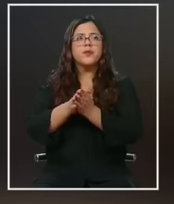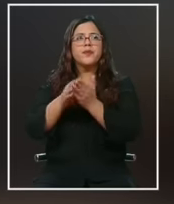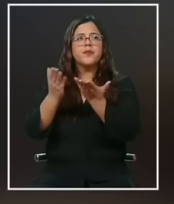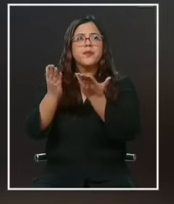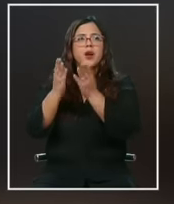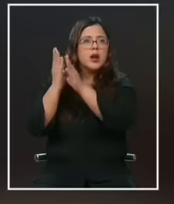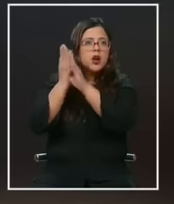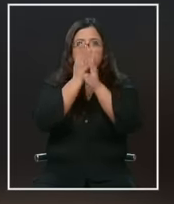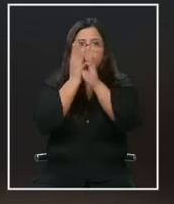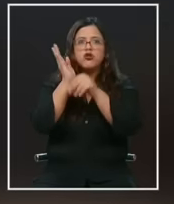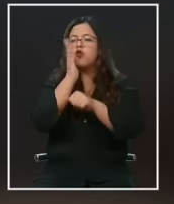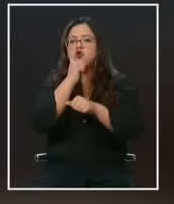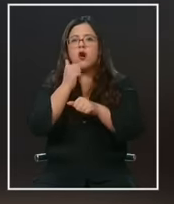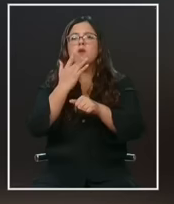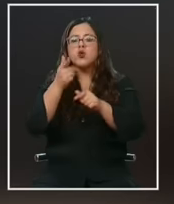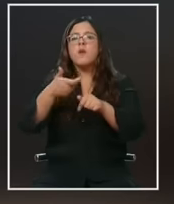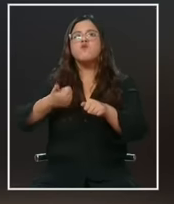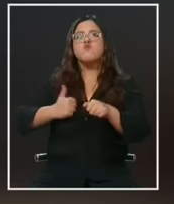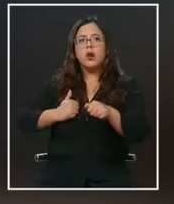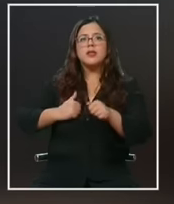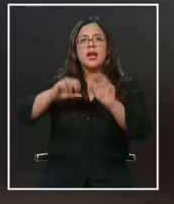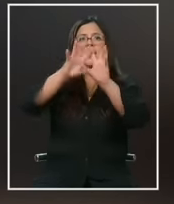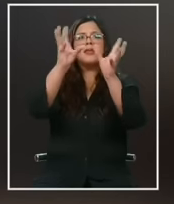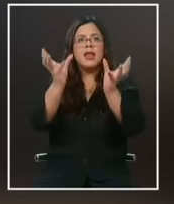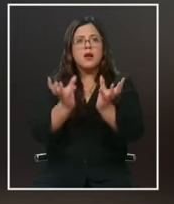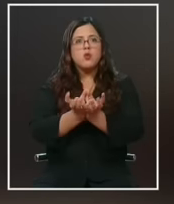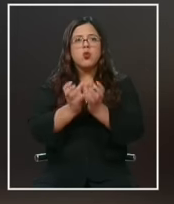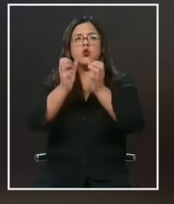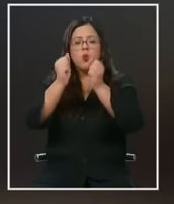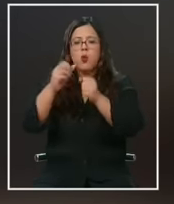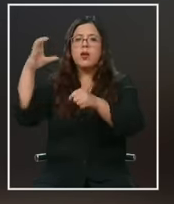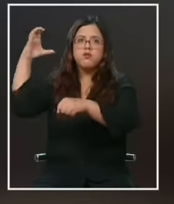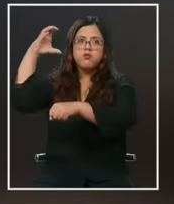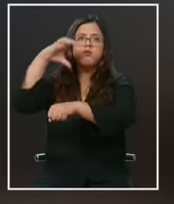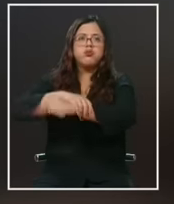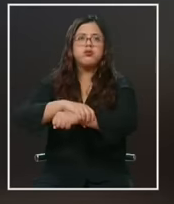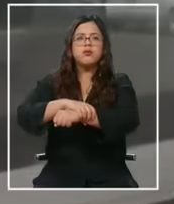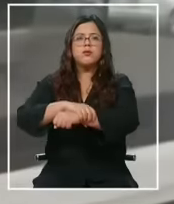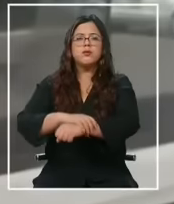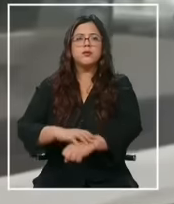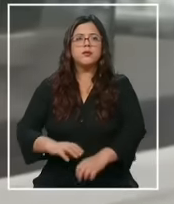del mundo vuelcan sus capacidades para traerlos ante la justicia.